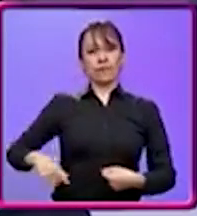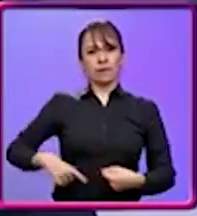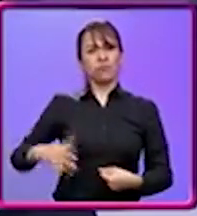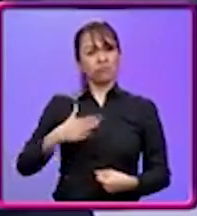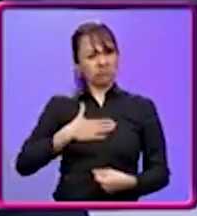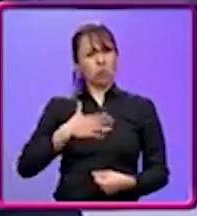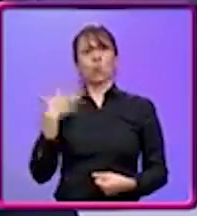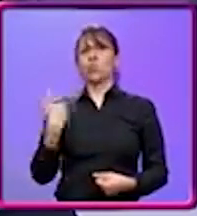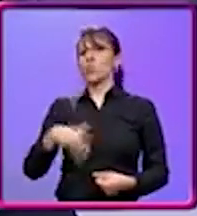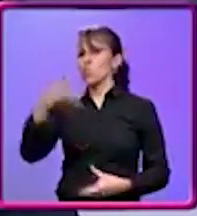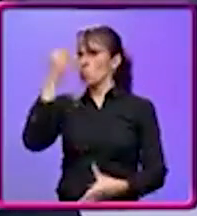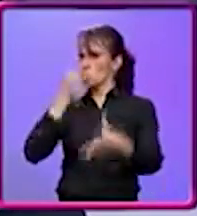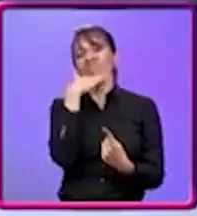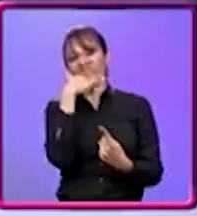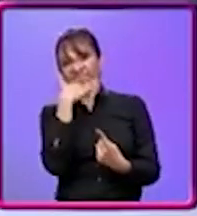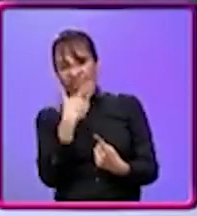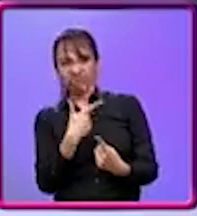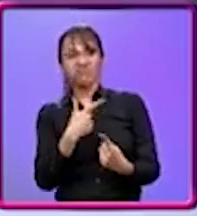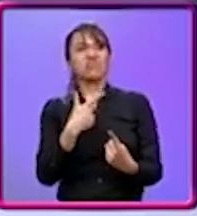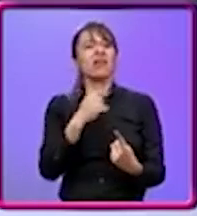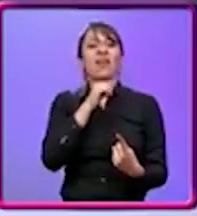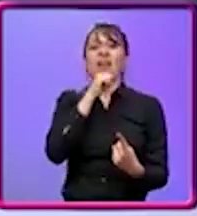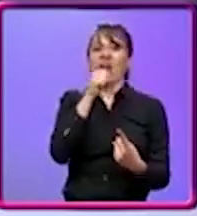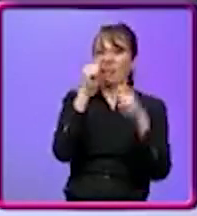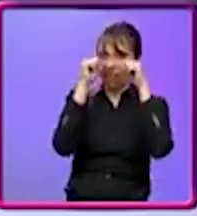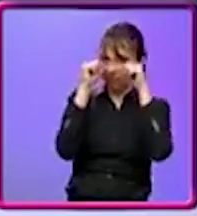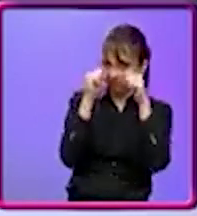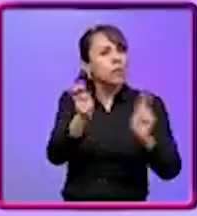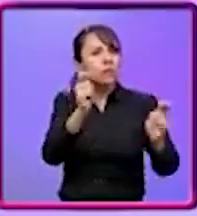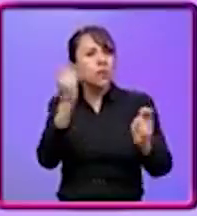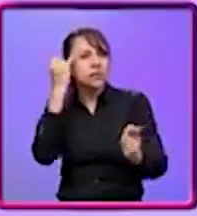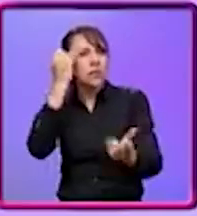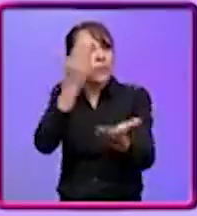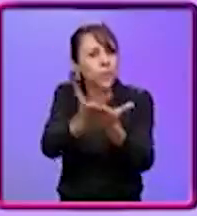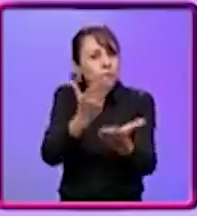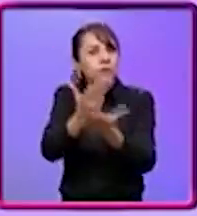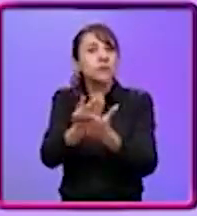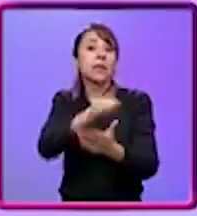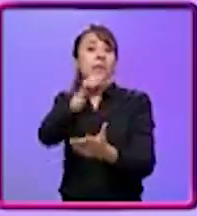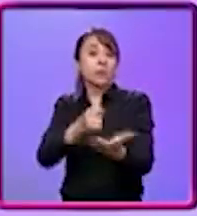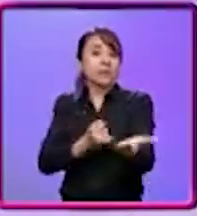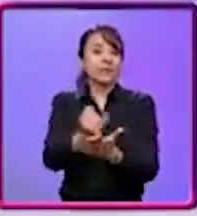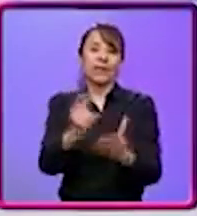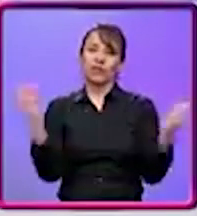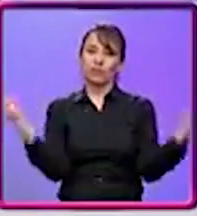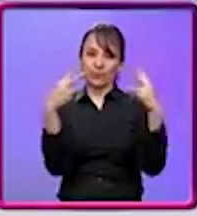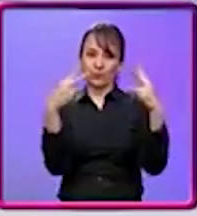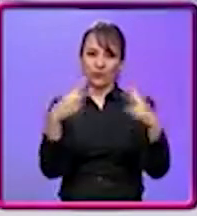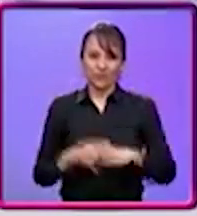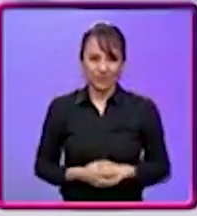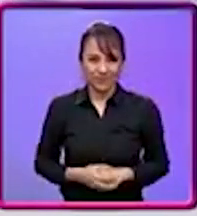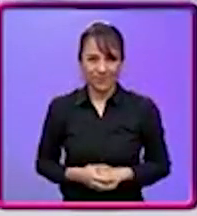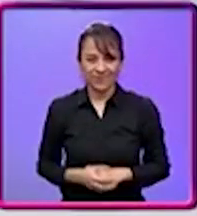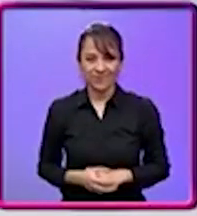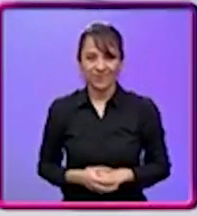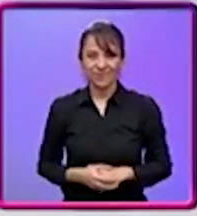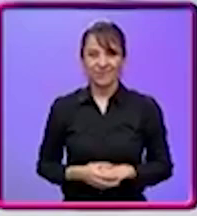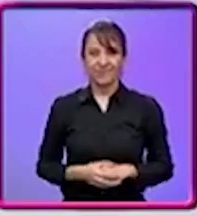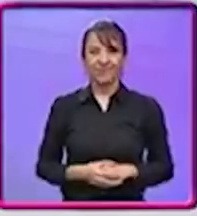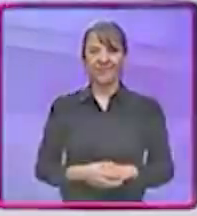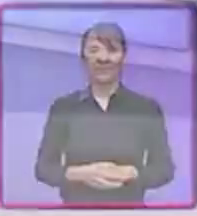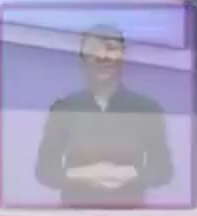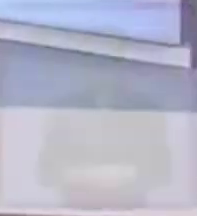a conocer sus conclusiones finales a menos de un mes de realizarse las elecciones en el Estado de México el próximo 4 de junio de